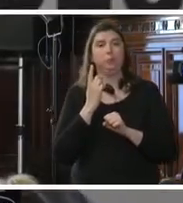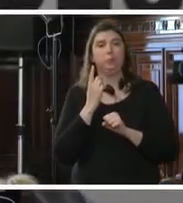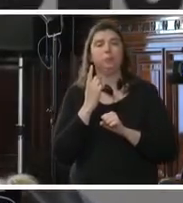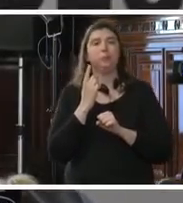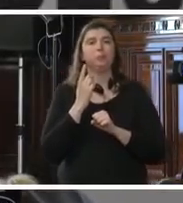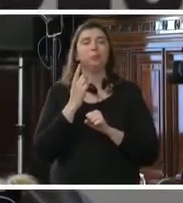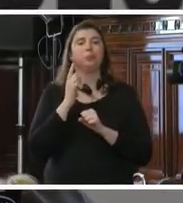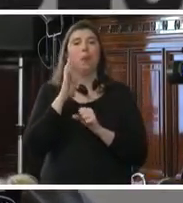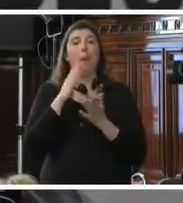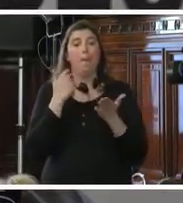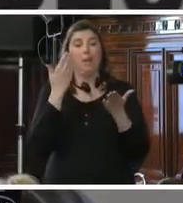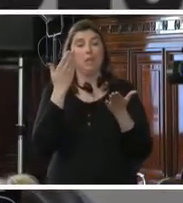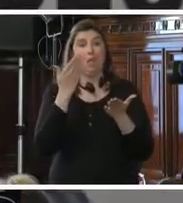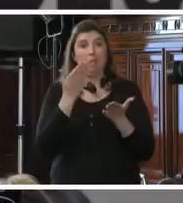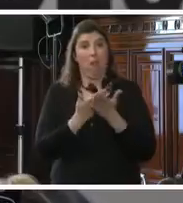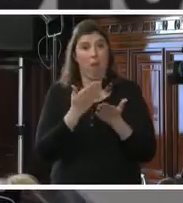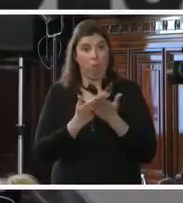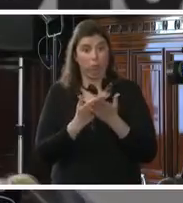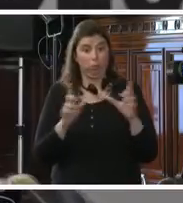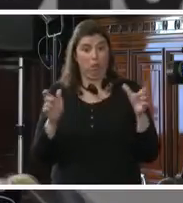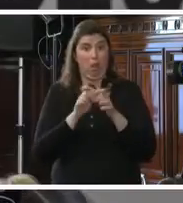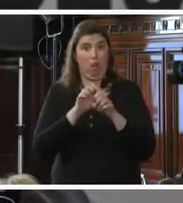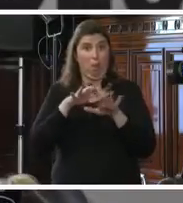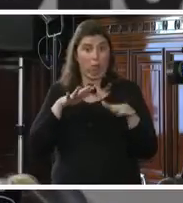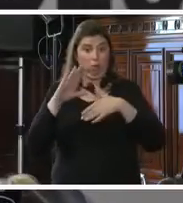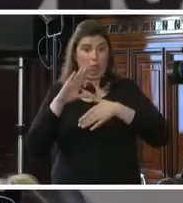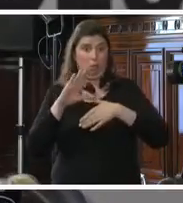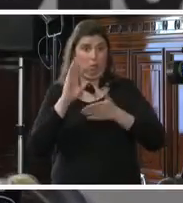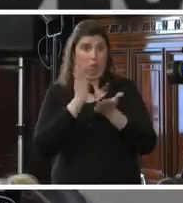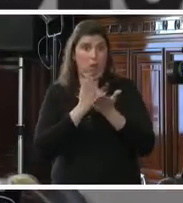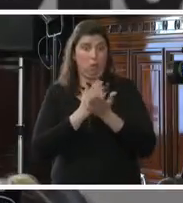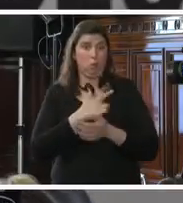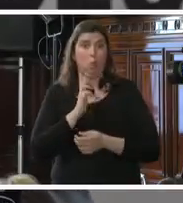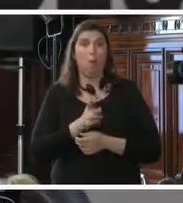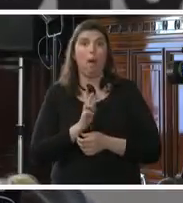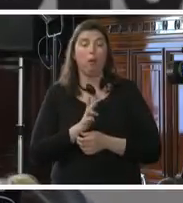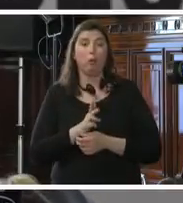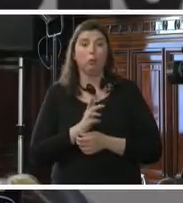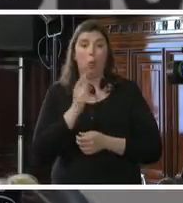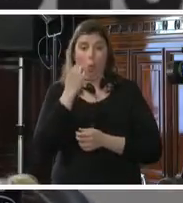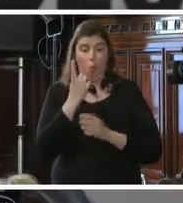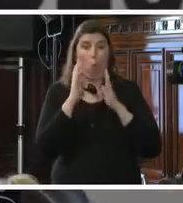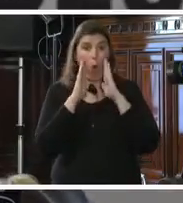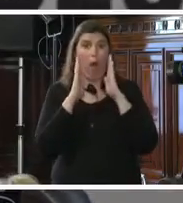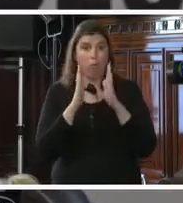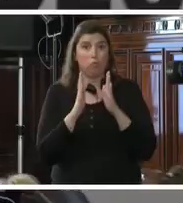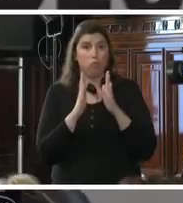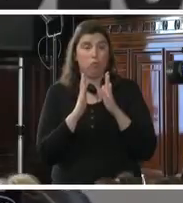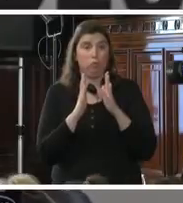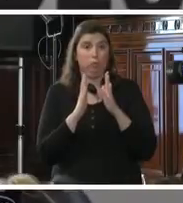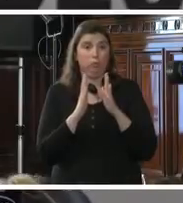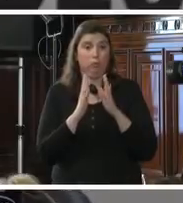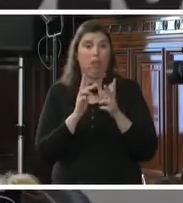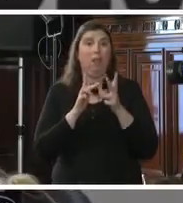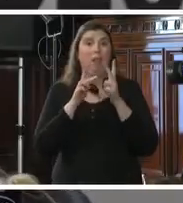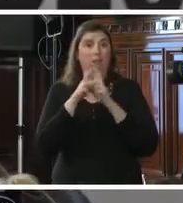Acabamos de presentar ante la Corte Interamericana de Derechos Humanos un caso y le señalábamos a